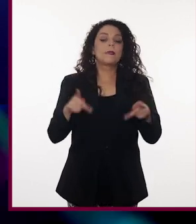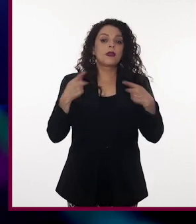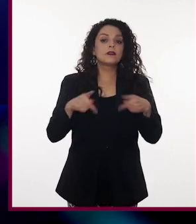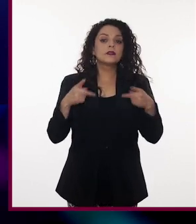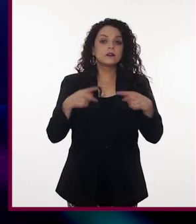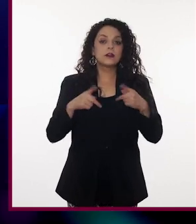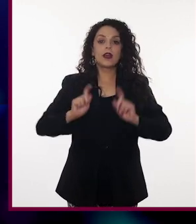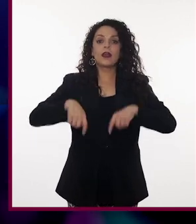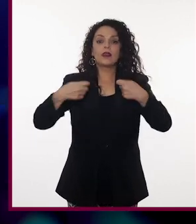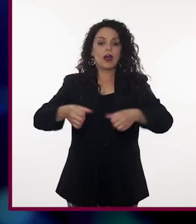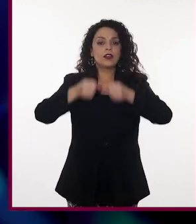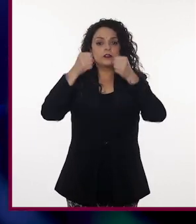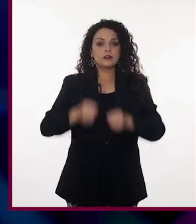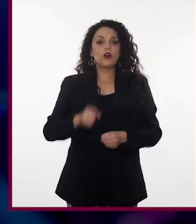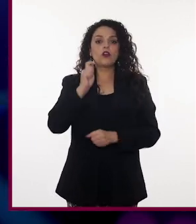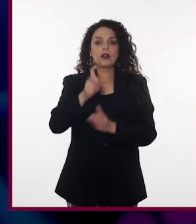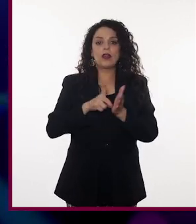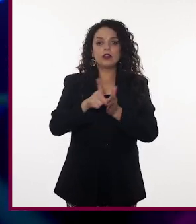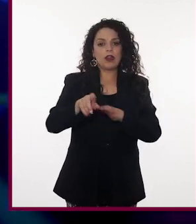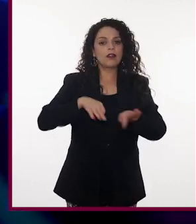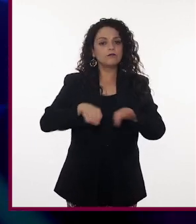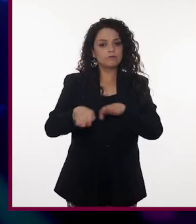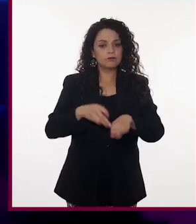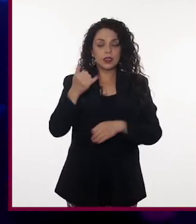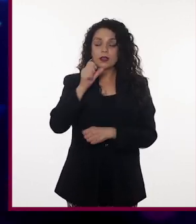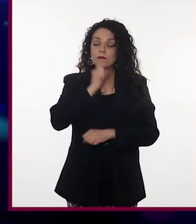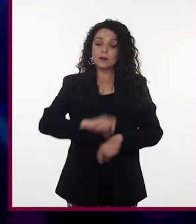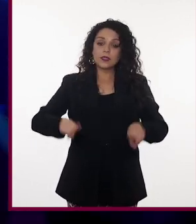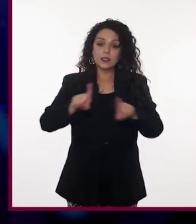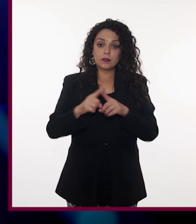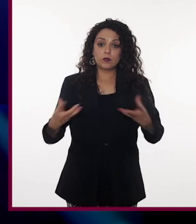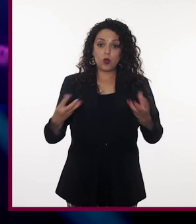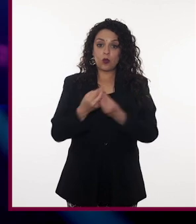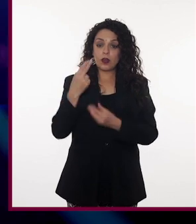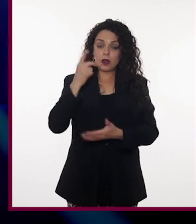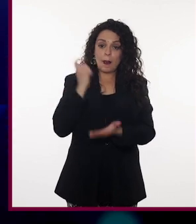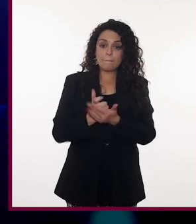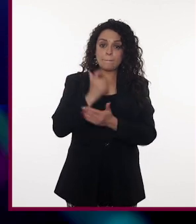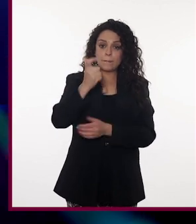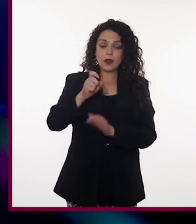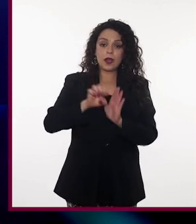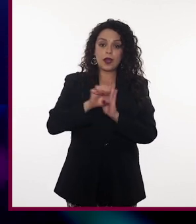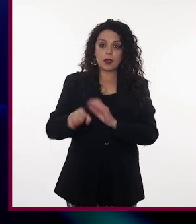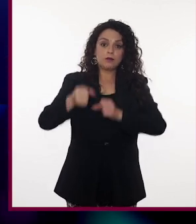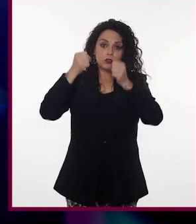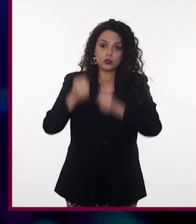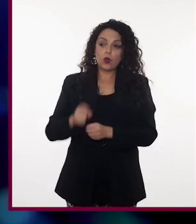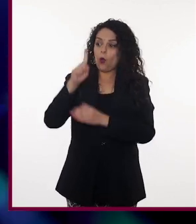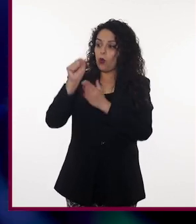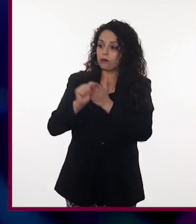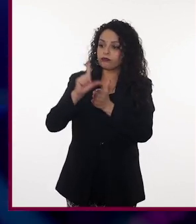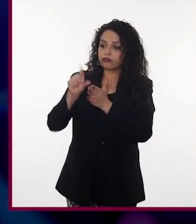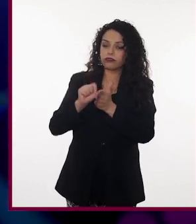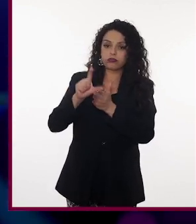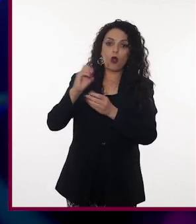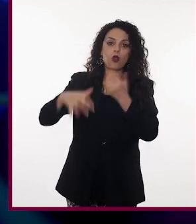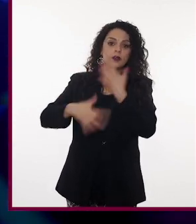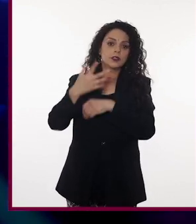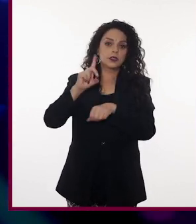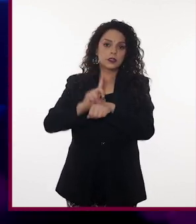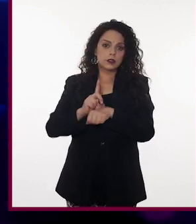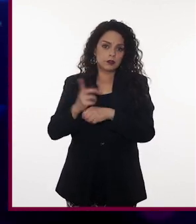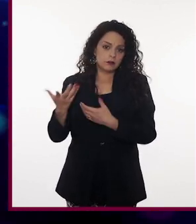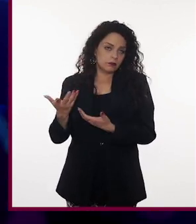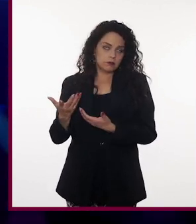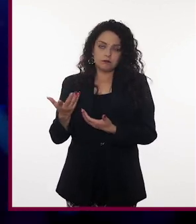garantizarle ciertos derechos laborales y al mismo tiempo tiene que pagar, por ejemplo, asegurar un salario mínimo